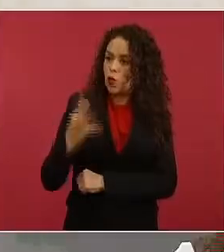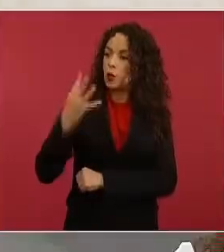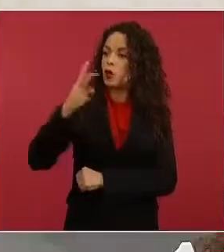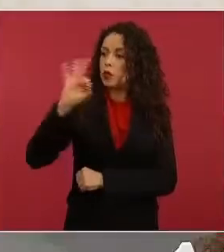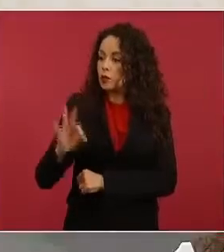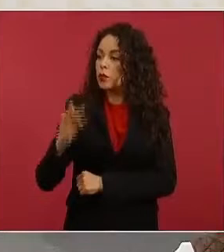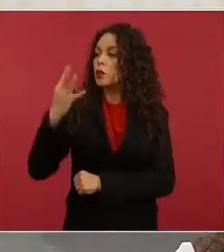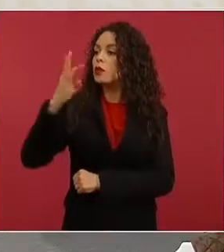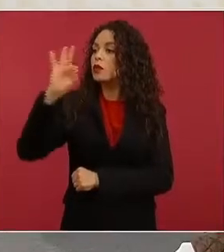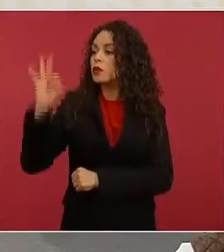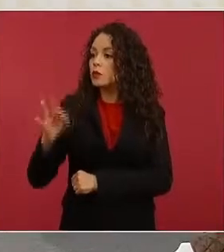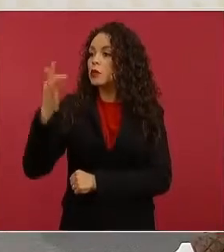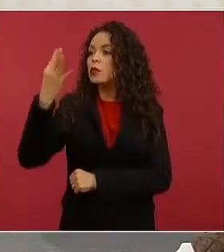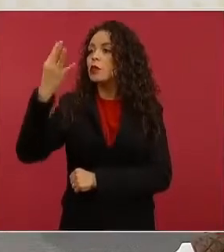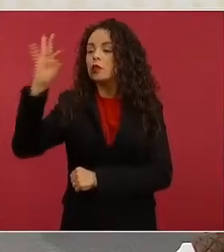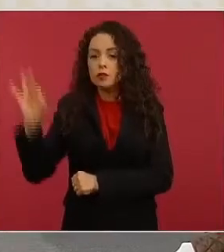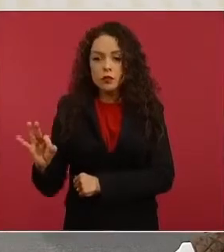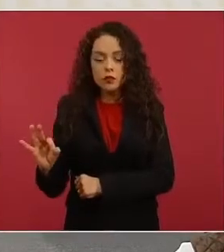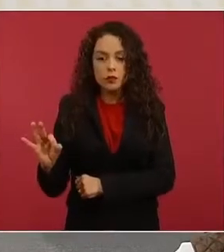de demanda,